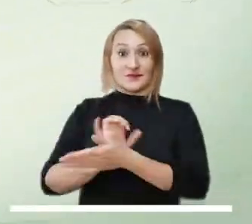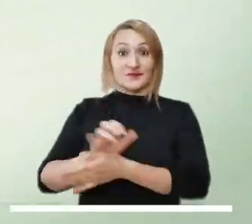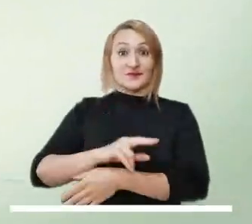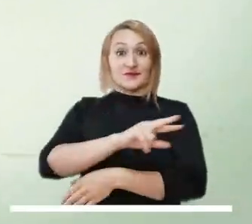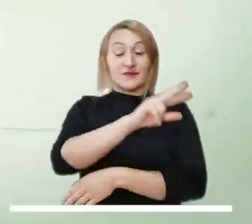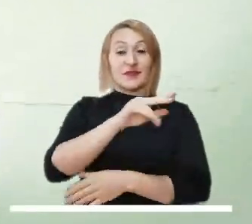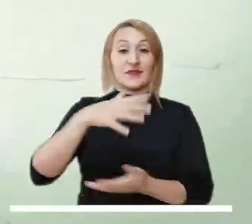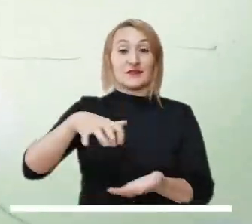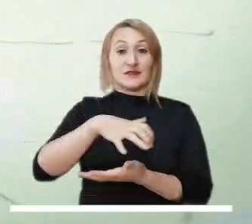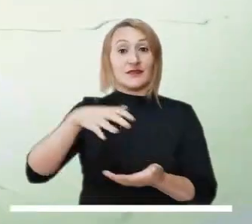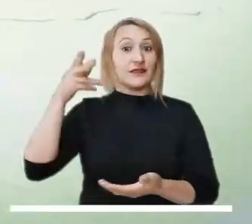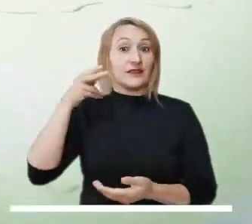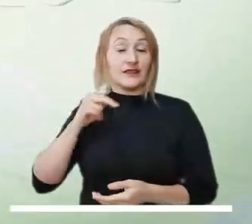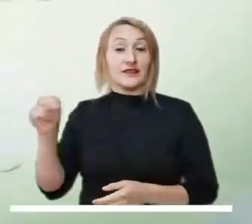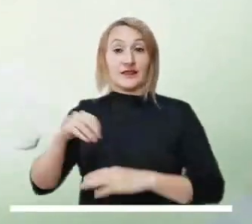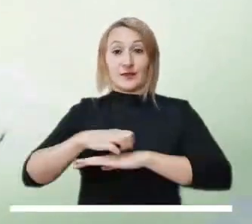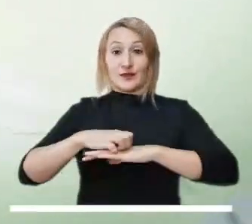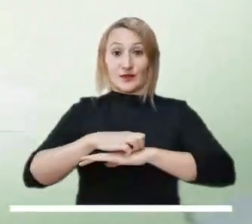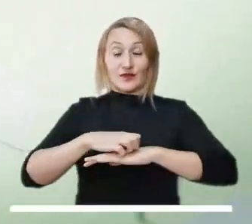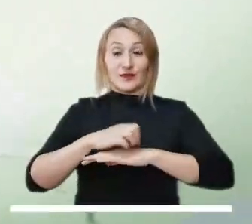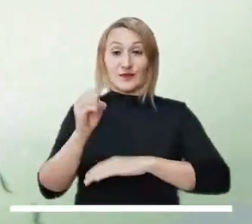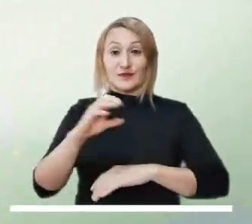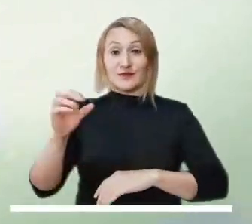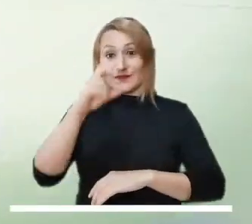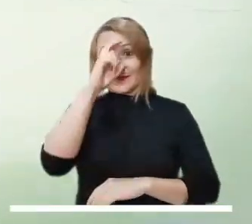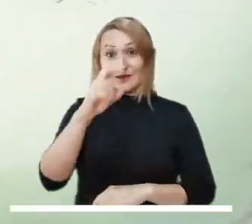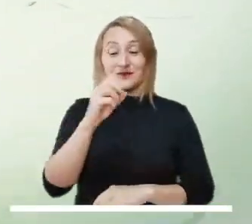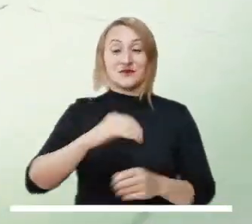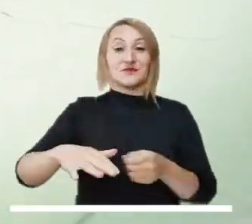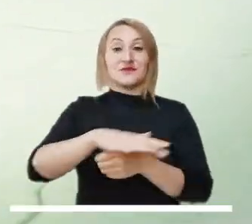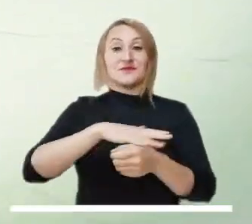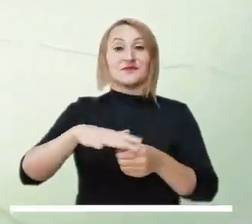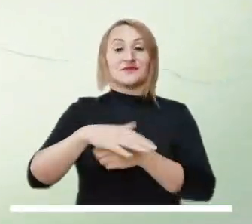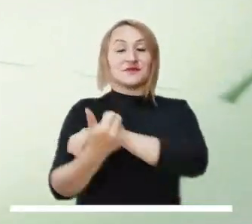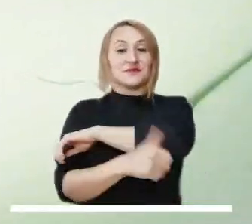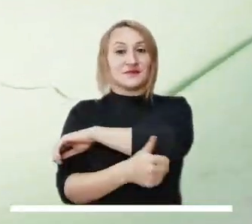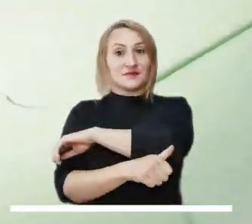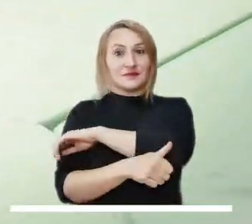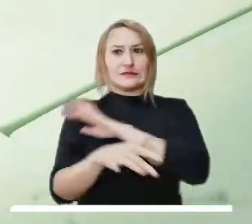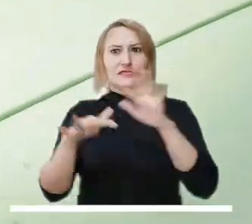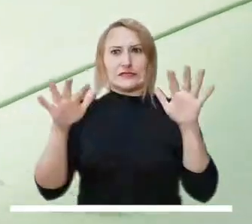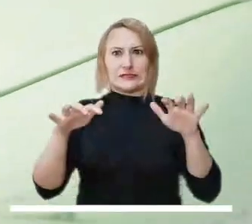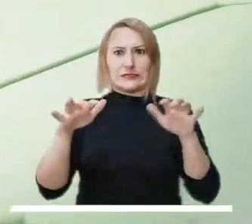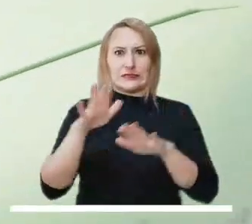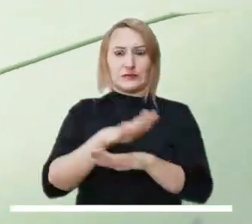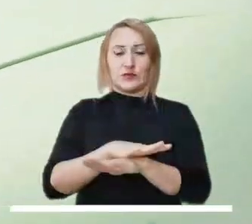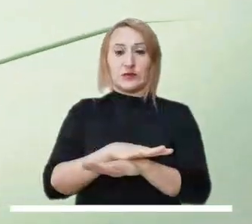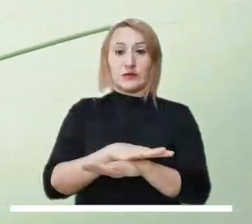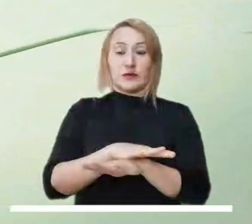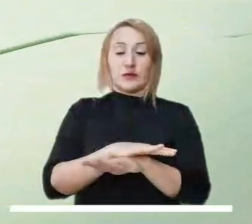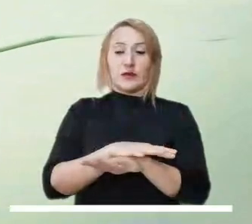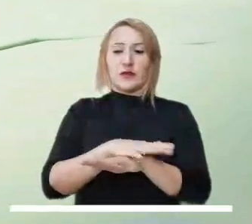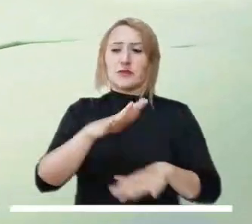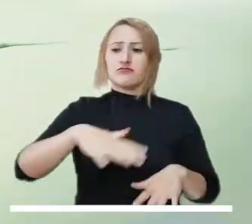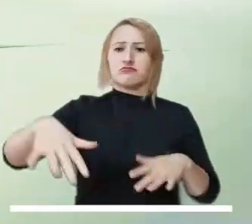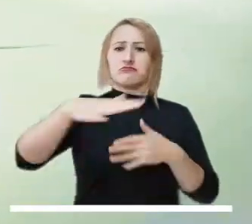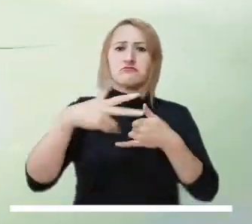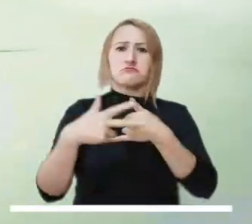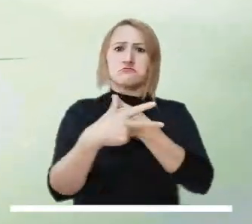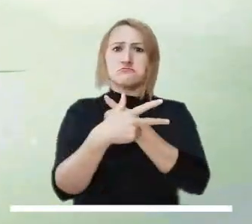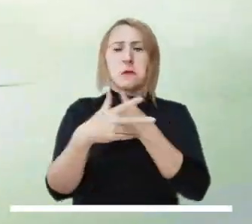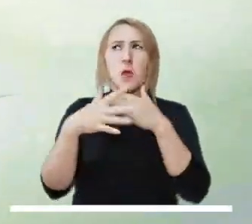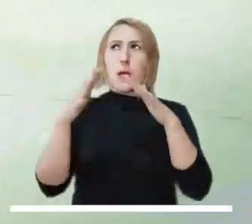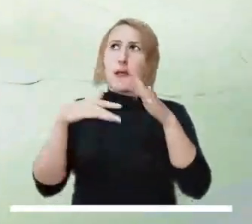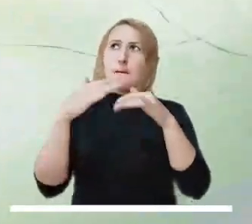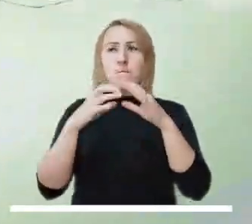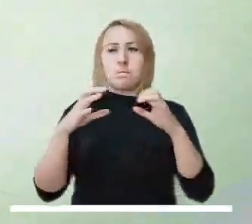Por otro lado, Antioquia, Eje Cafetero, Los Santanderes, Tolima y el occidente y norte de Cundinamarca y Boyacá esperan una tarde lluviosa. En